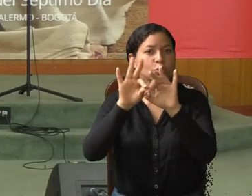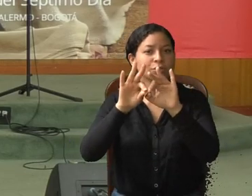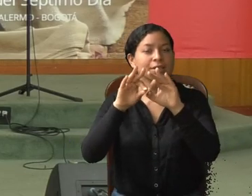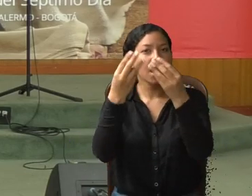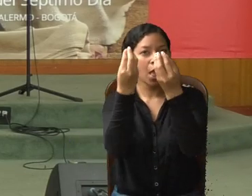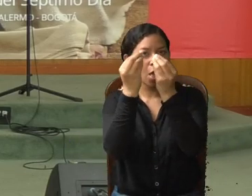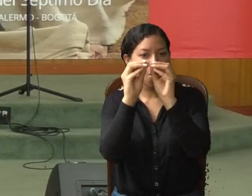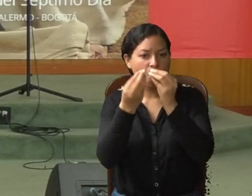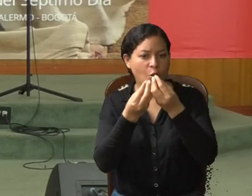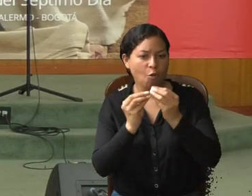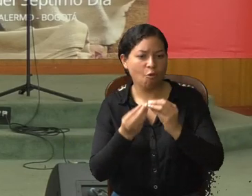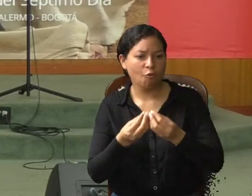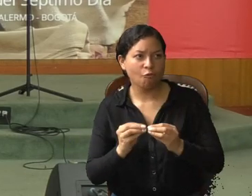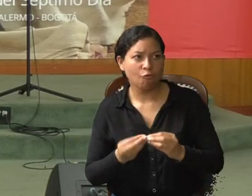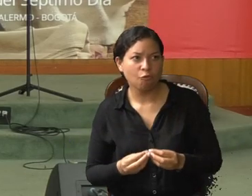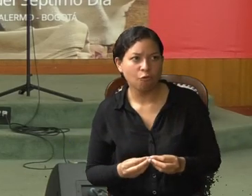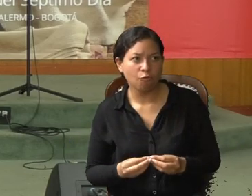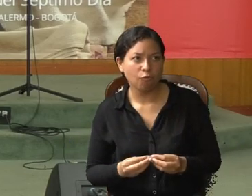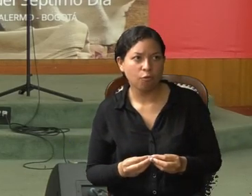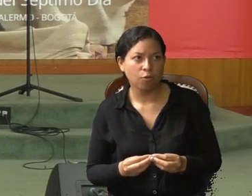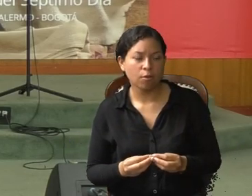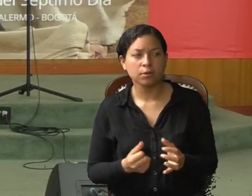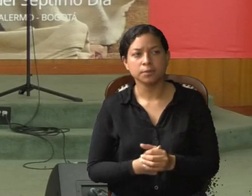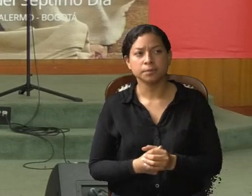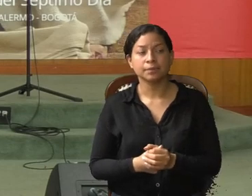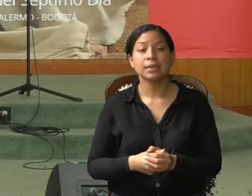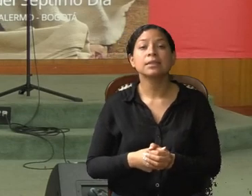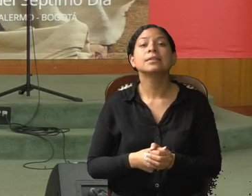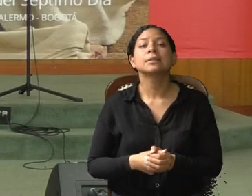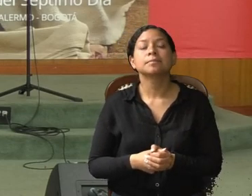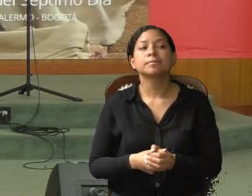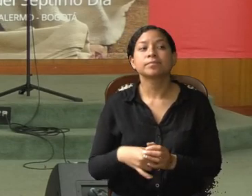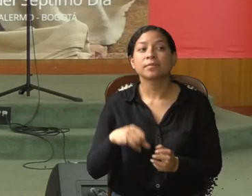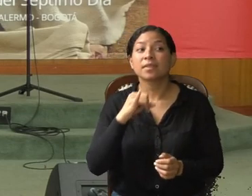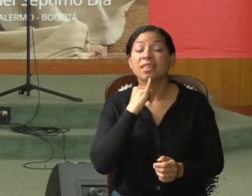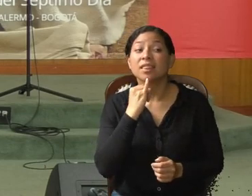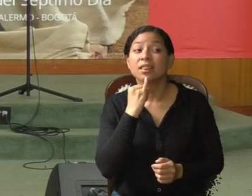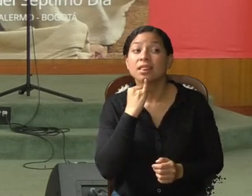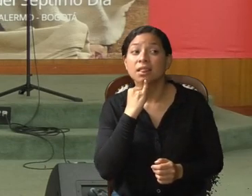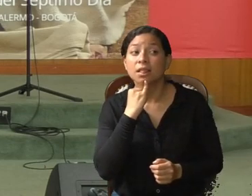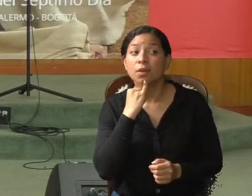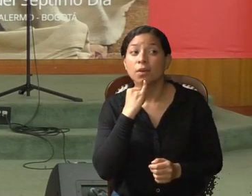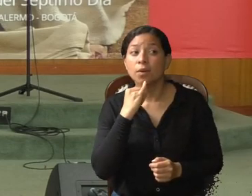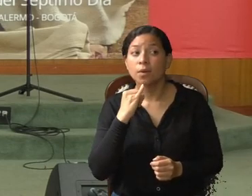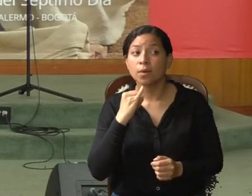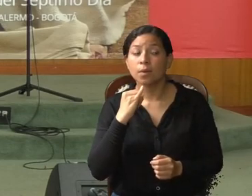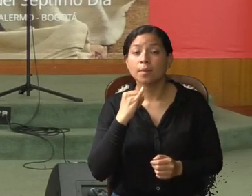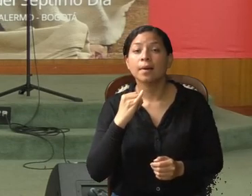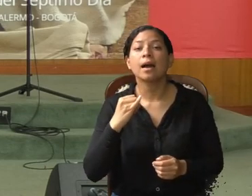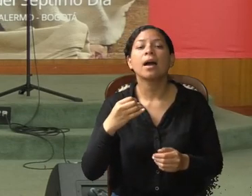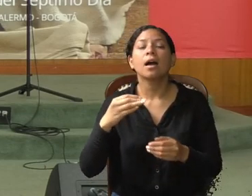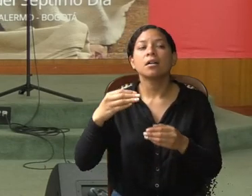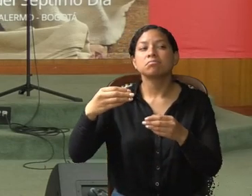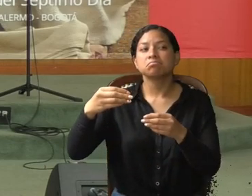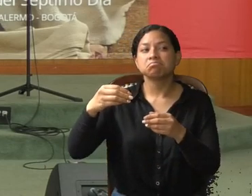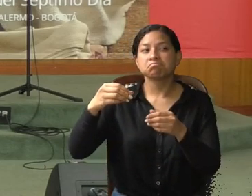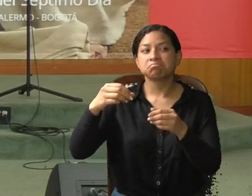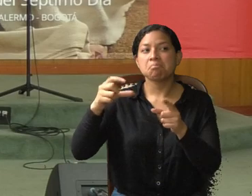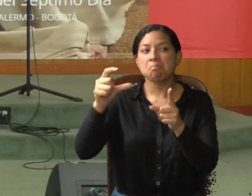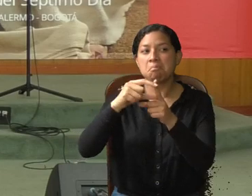creó viene del verbo baraj en el idioma original y significa crear de la nada. Crear